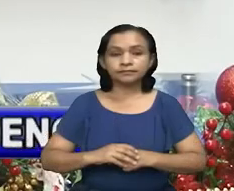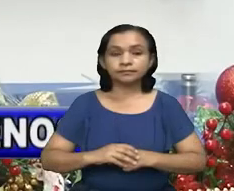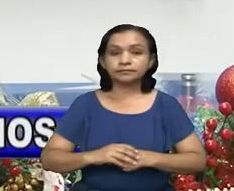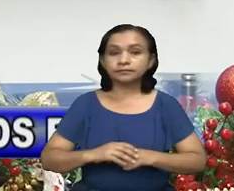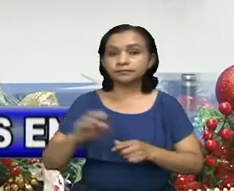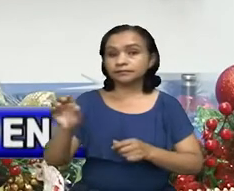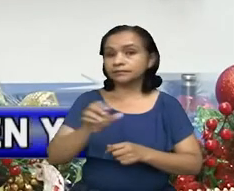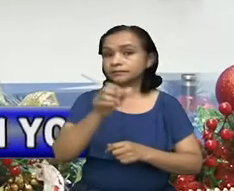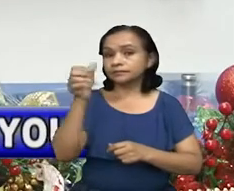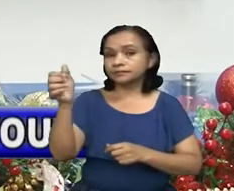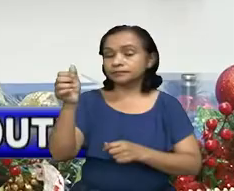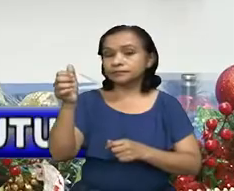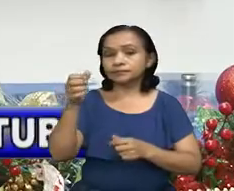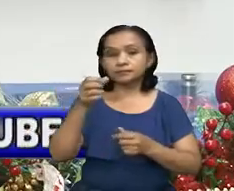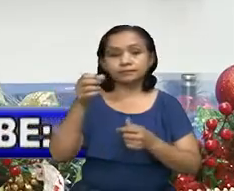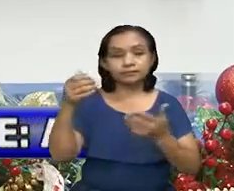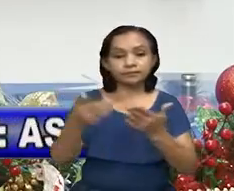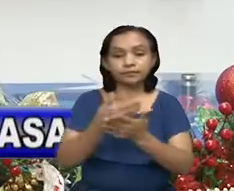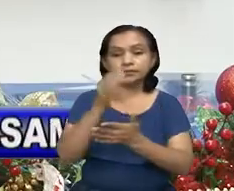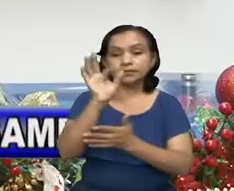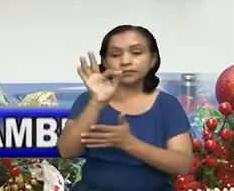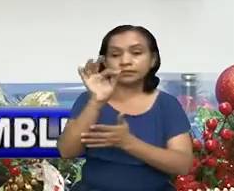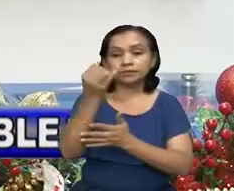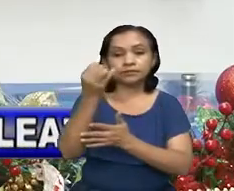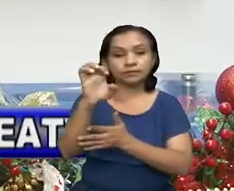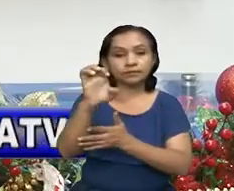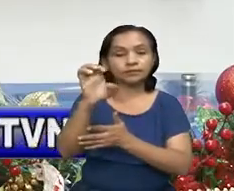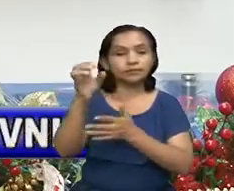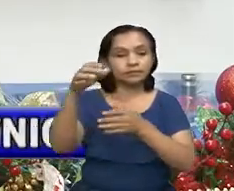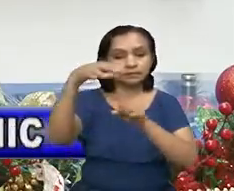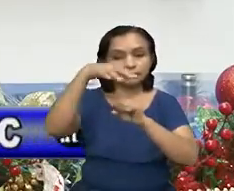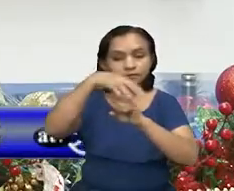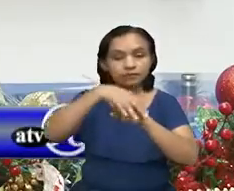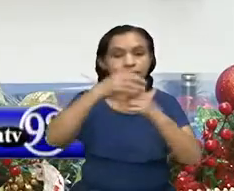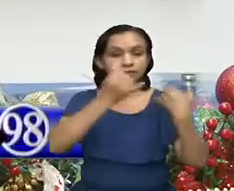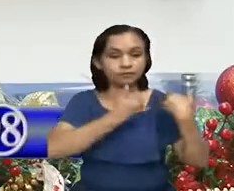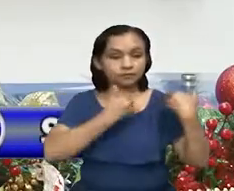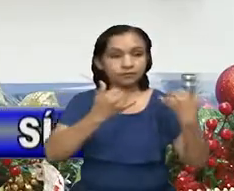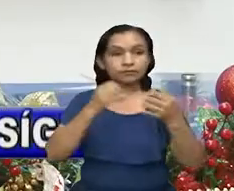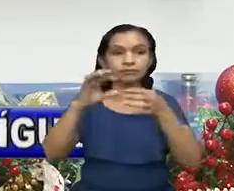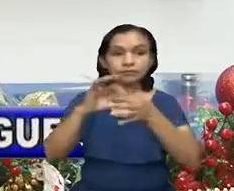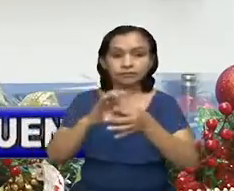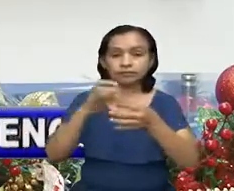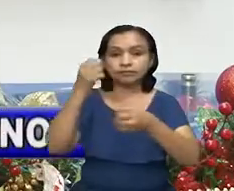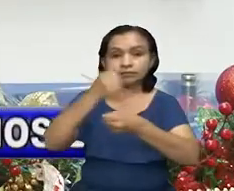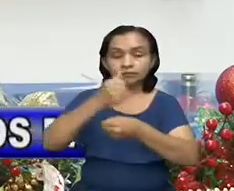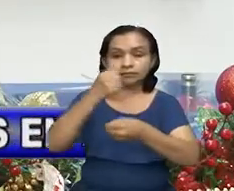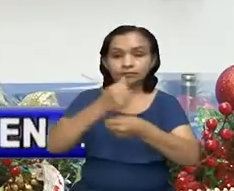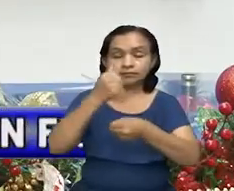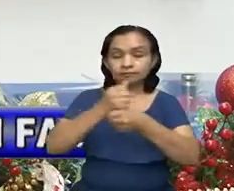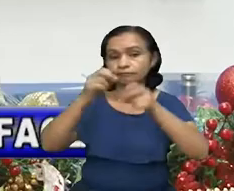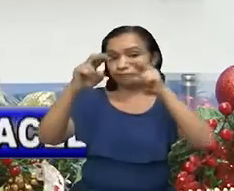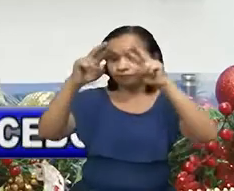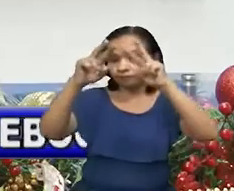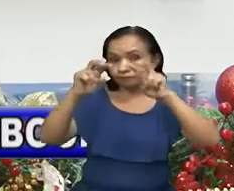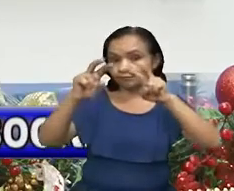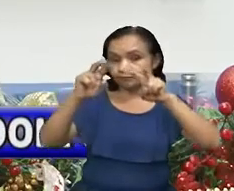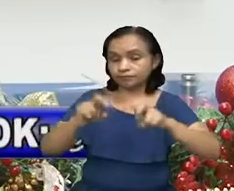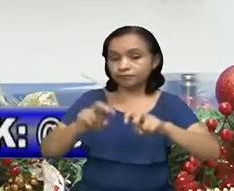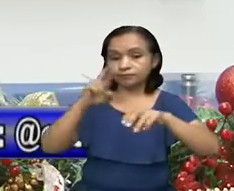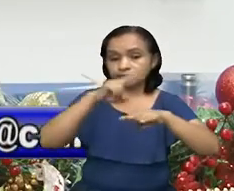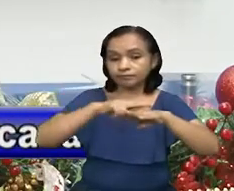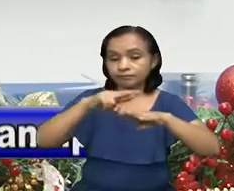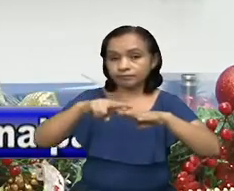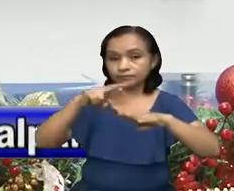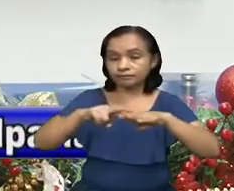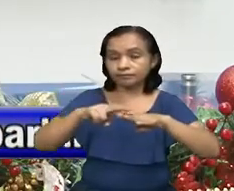Por otra parte, en el nuevo FICE hoy se dio a conocer la comisión interinstitucional que trabajará en la revisión y actualización de la norma